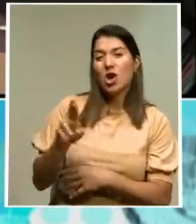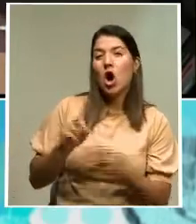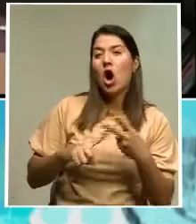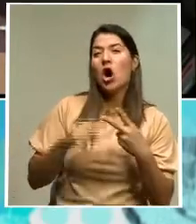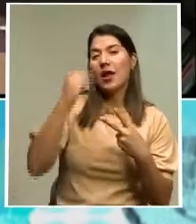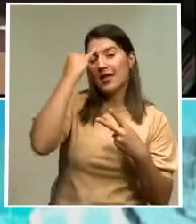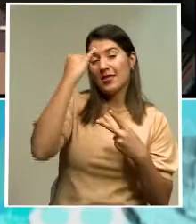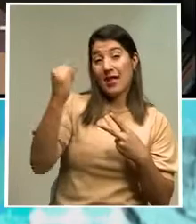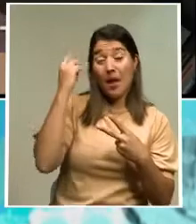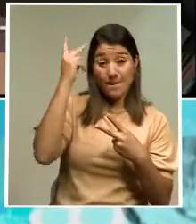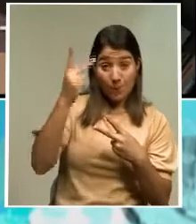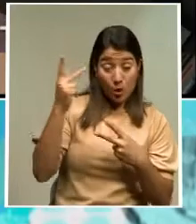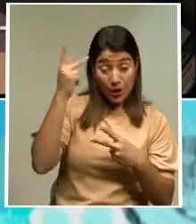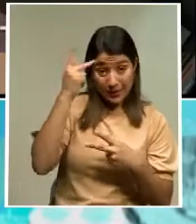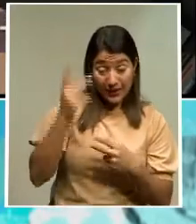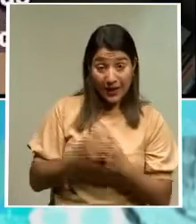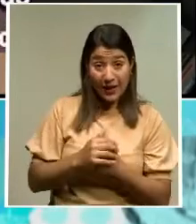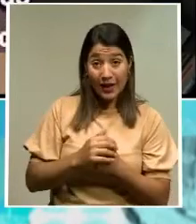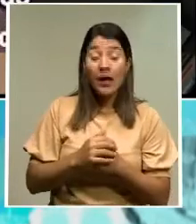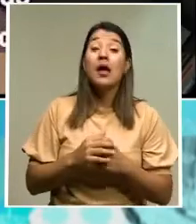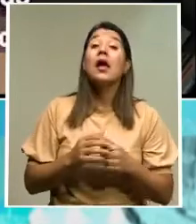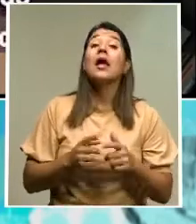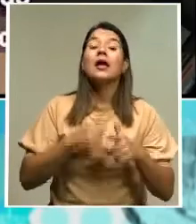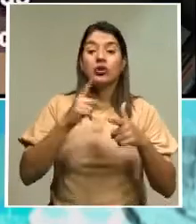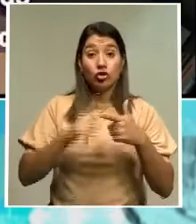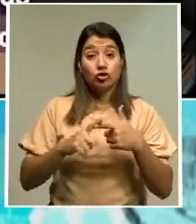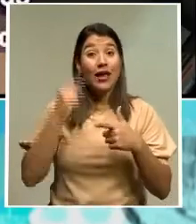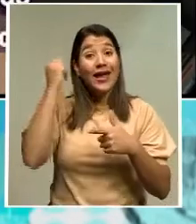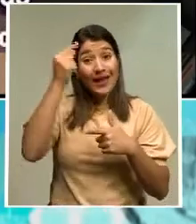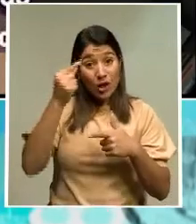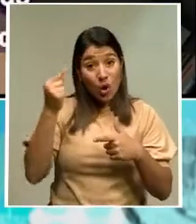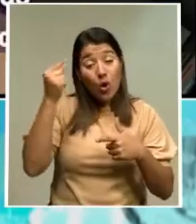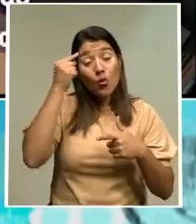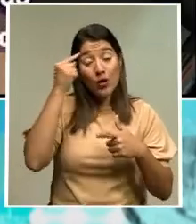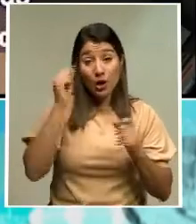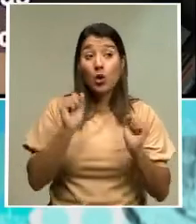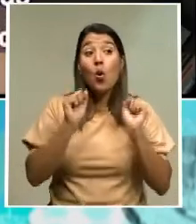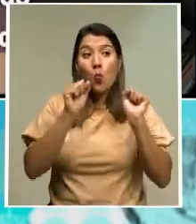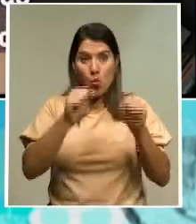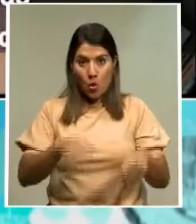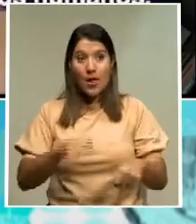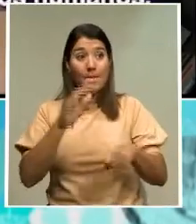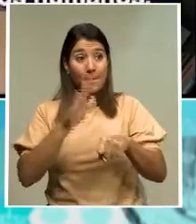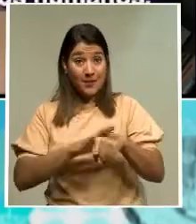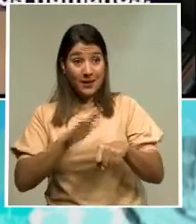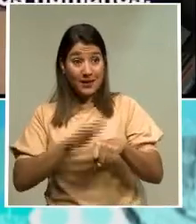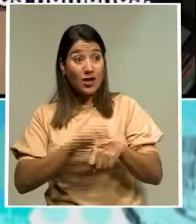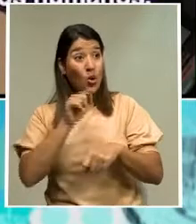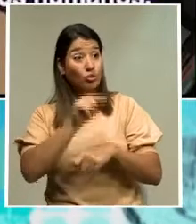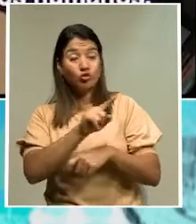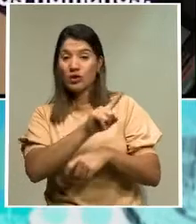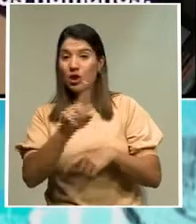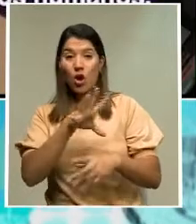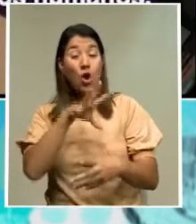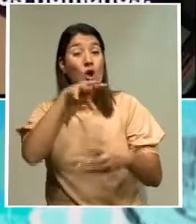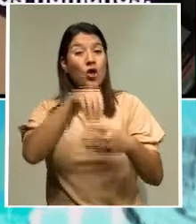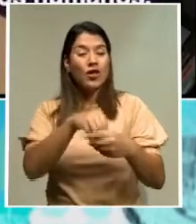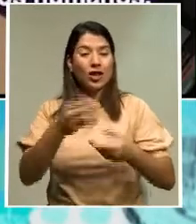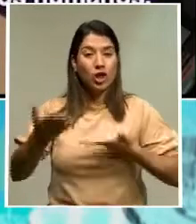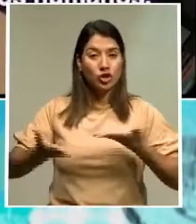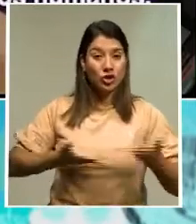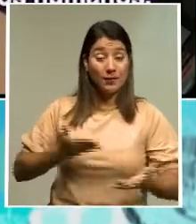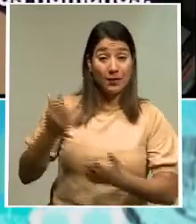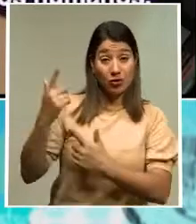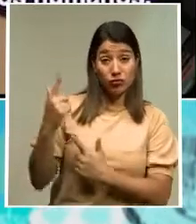Ante esto, ese gobierno podría dar la oportunidad de que usted no pertenezca al servicio militar y eso sí, tendría